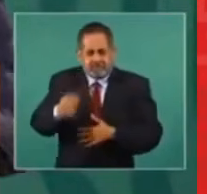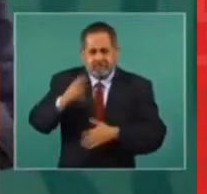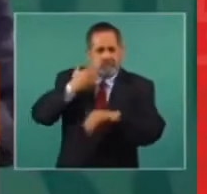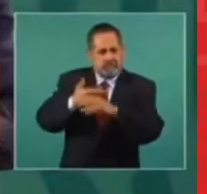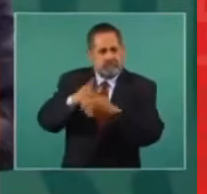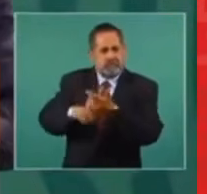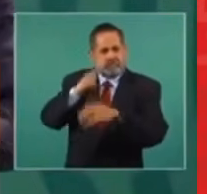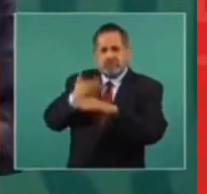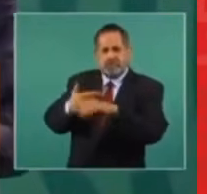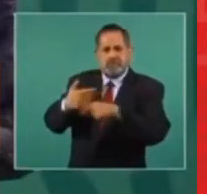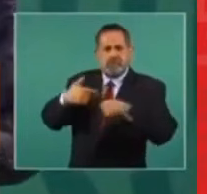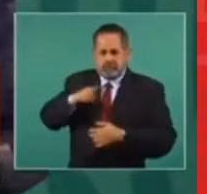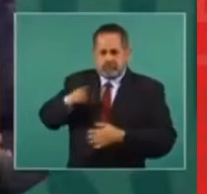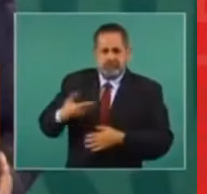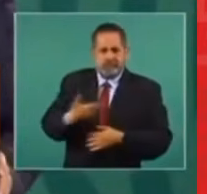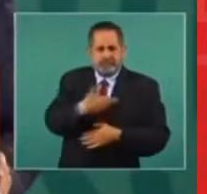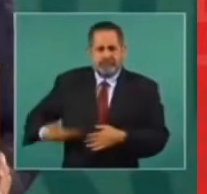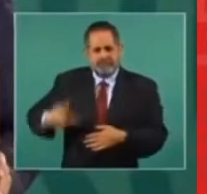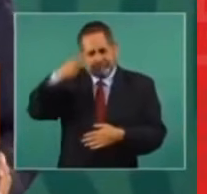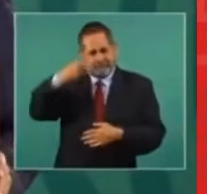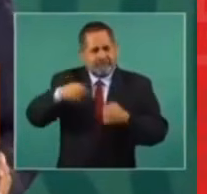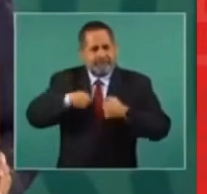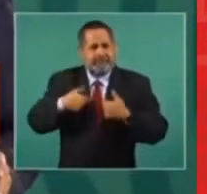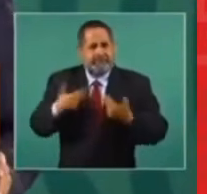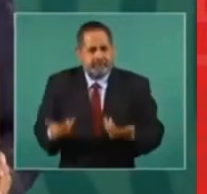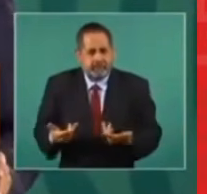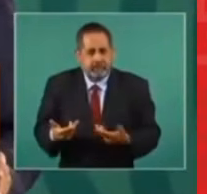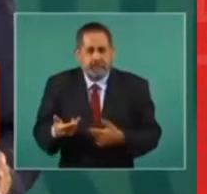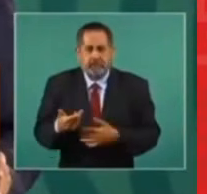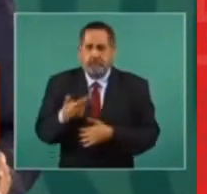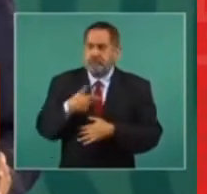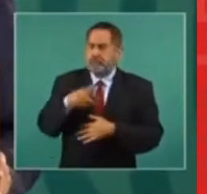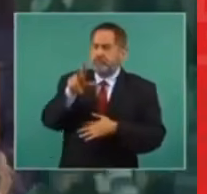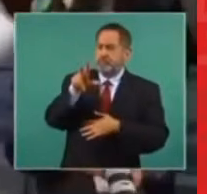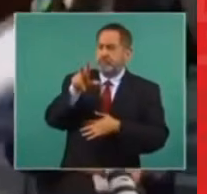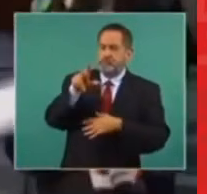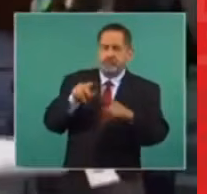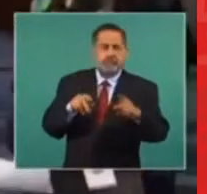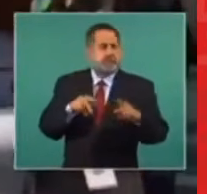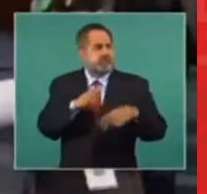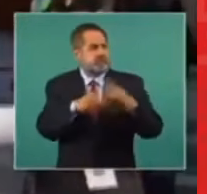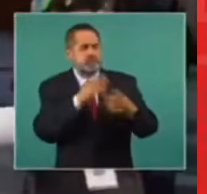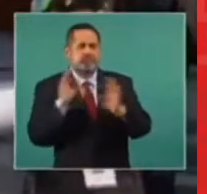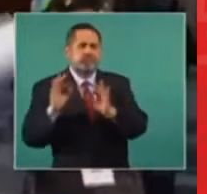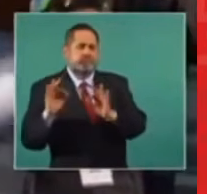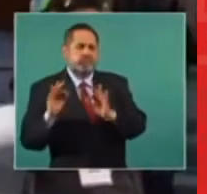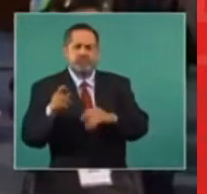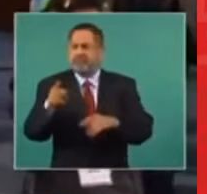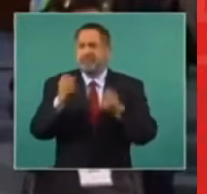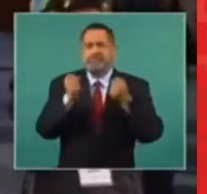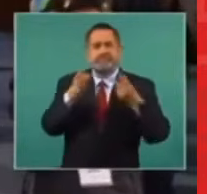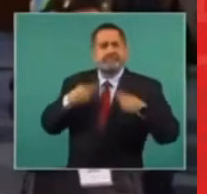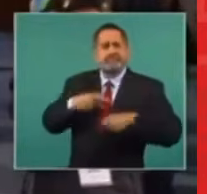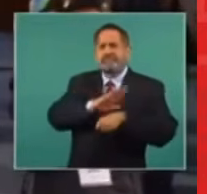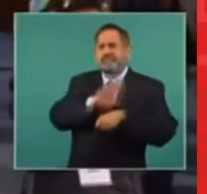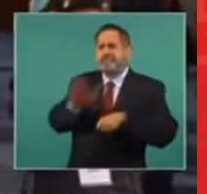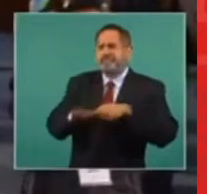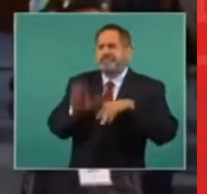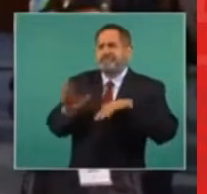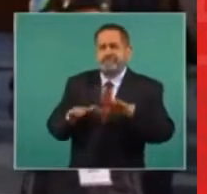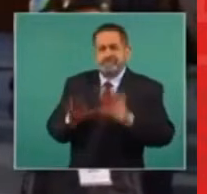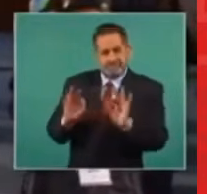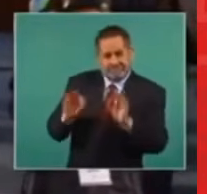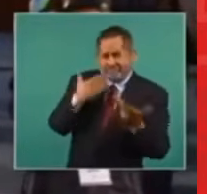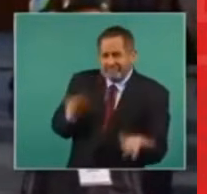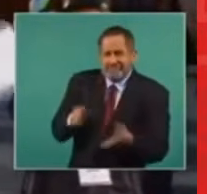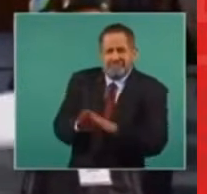tenemos a un Jorge Ramos que tiene su visión y su forma de ser, bueno, se acredita como reportero